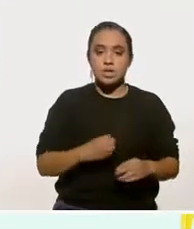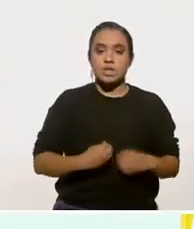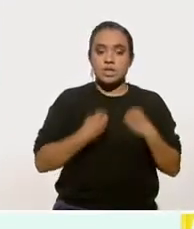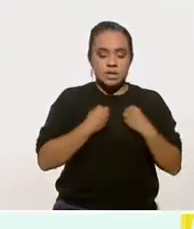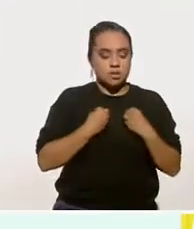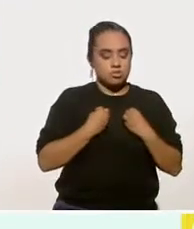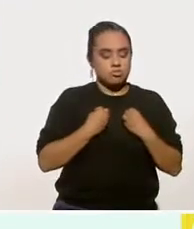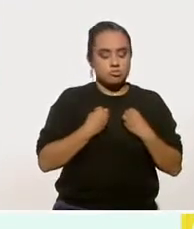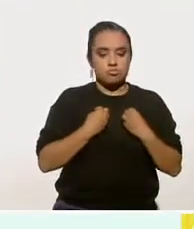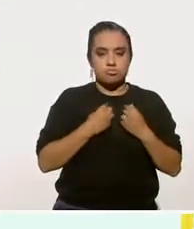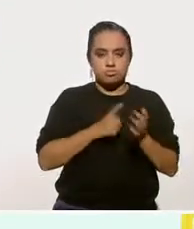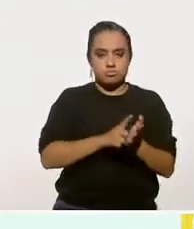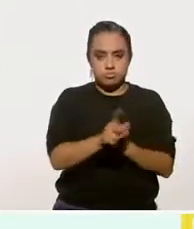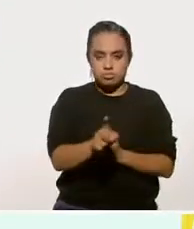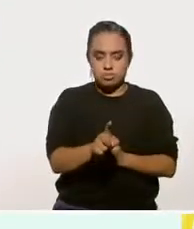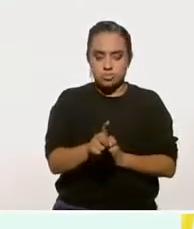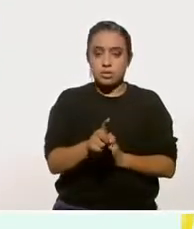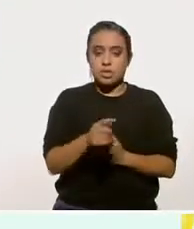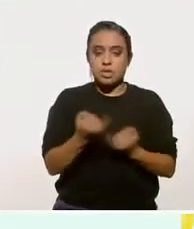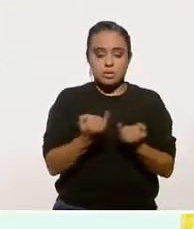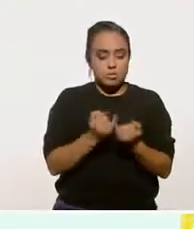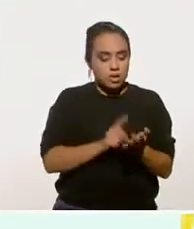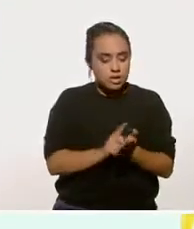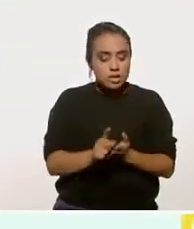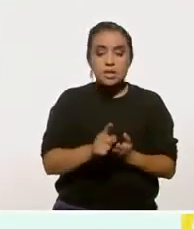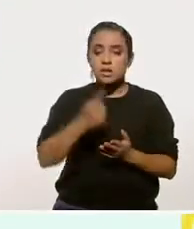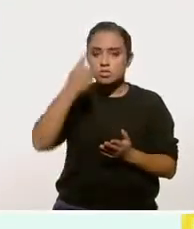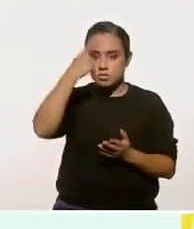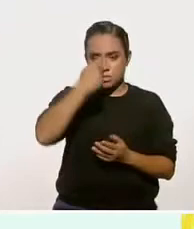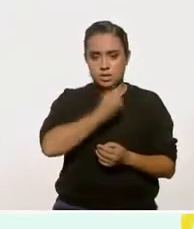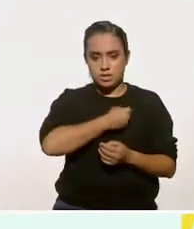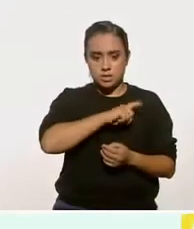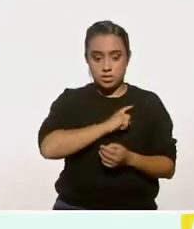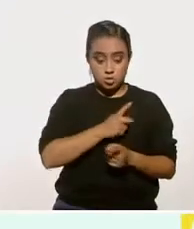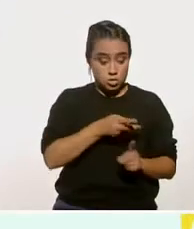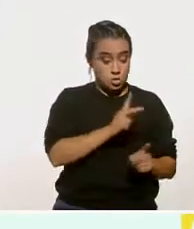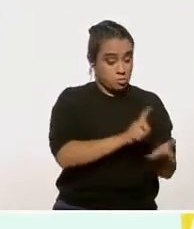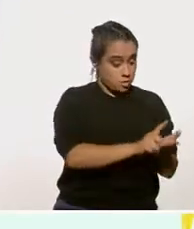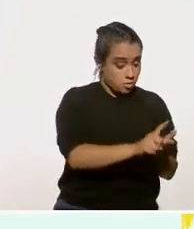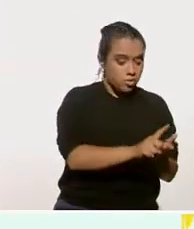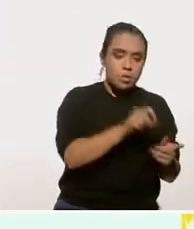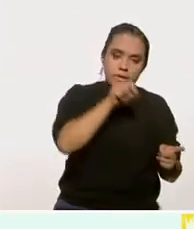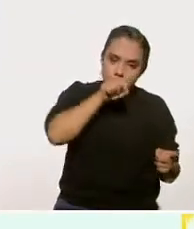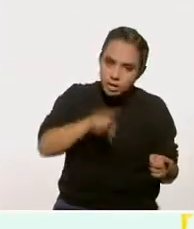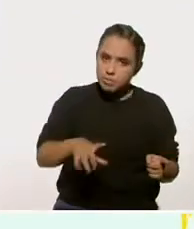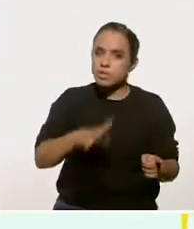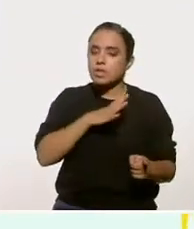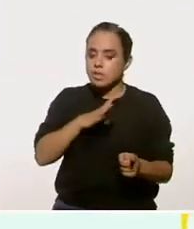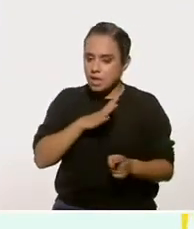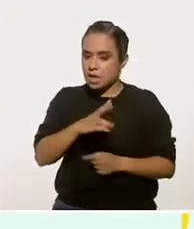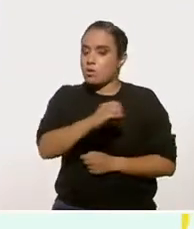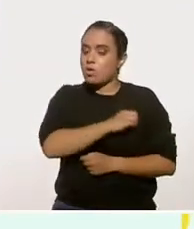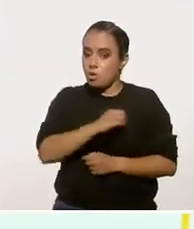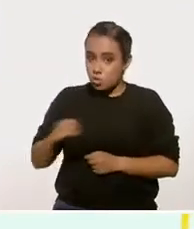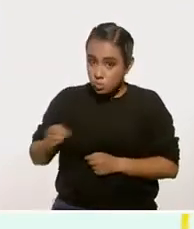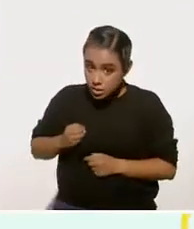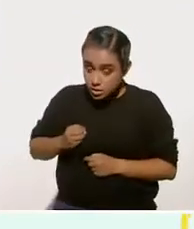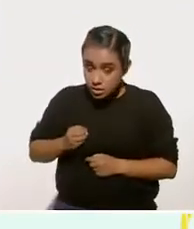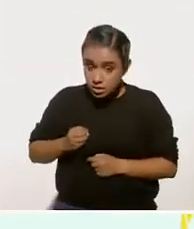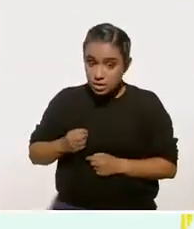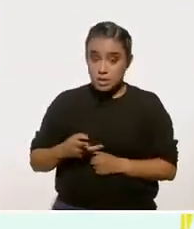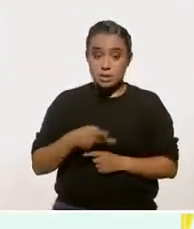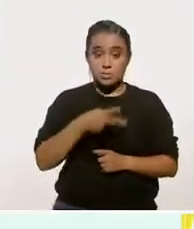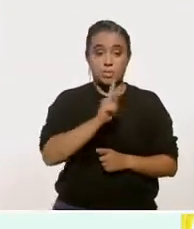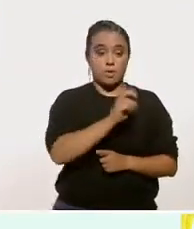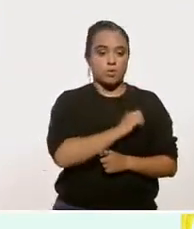salud. Pero todos los derechos, por supuesto, que también tienen obligaciones. Pero sobre todo plantea obligaciones en